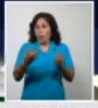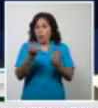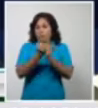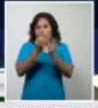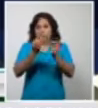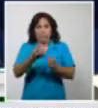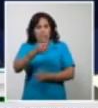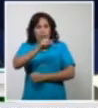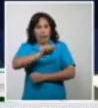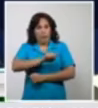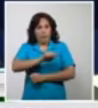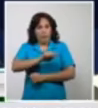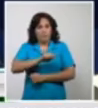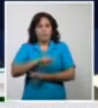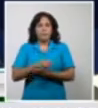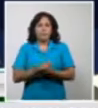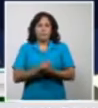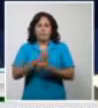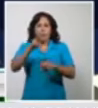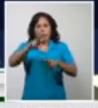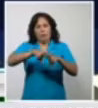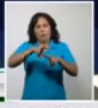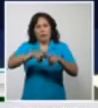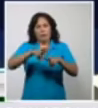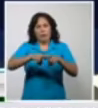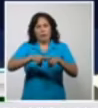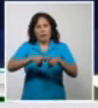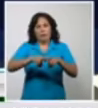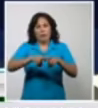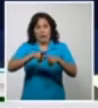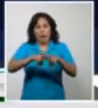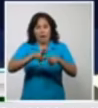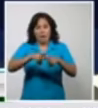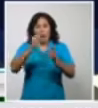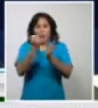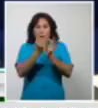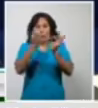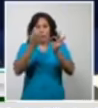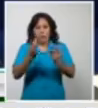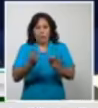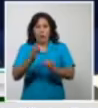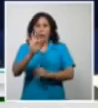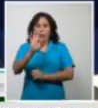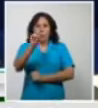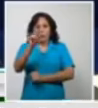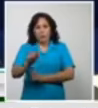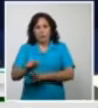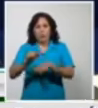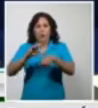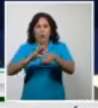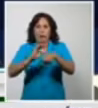día de ayer fue La Habana, en la cual se confirmaron 8 casos, el